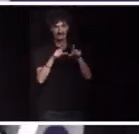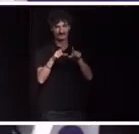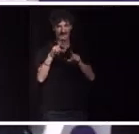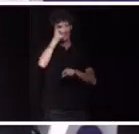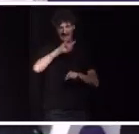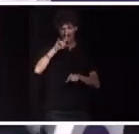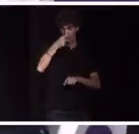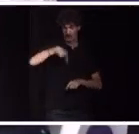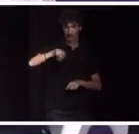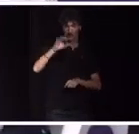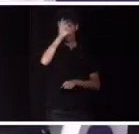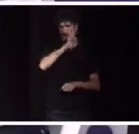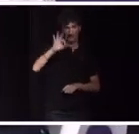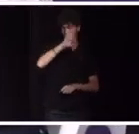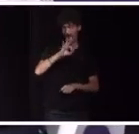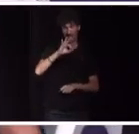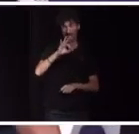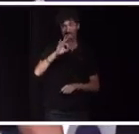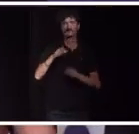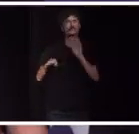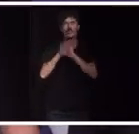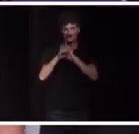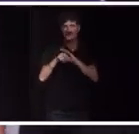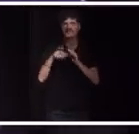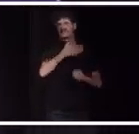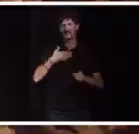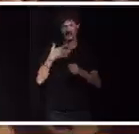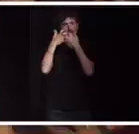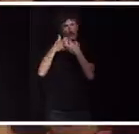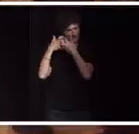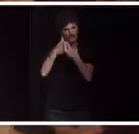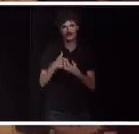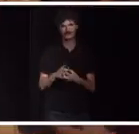Podemos, esto no hubiera ocurrido.